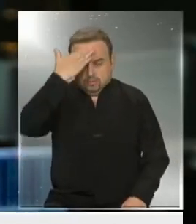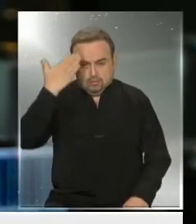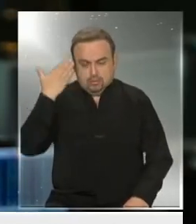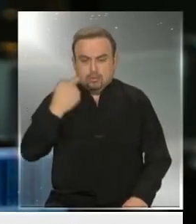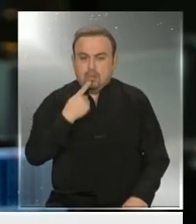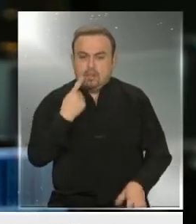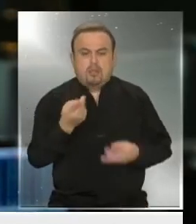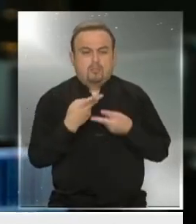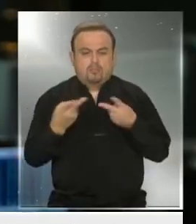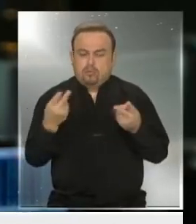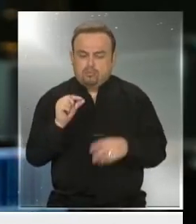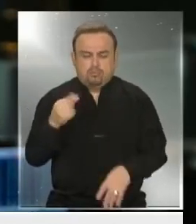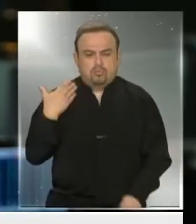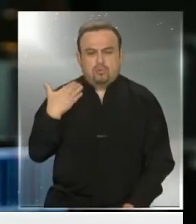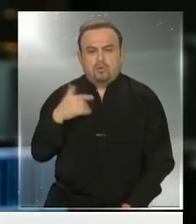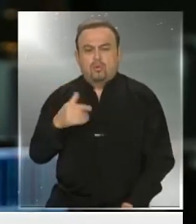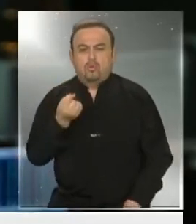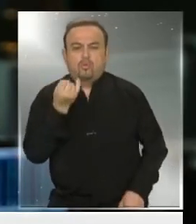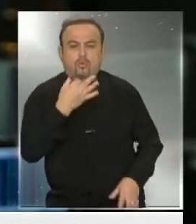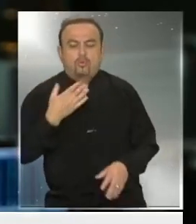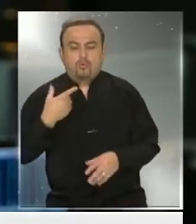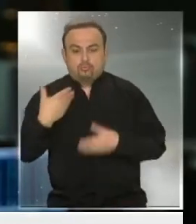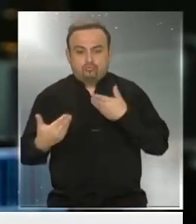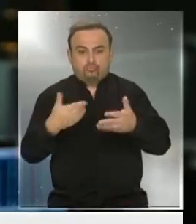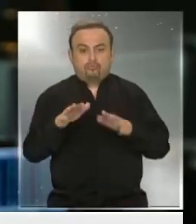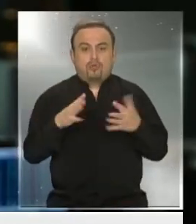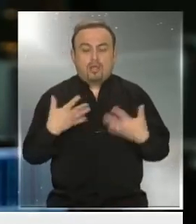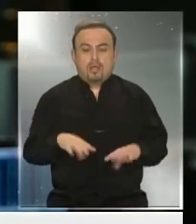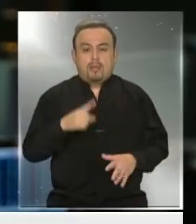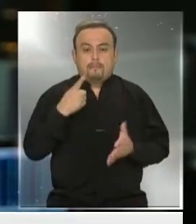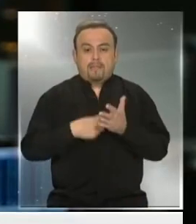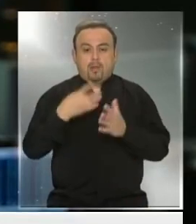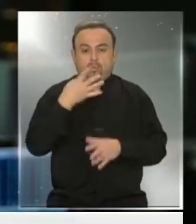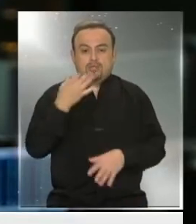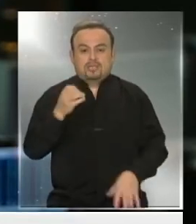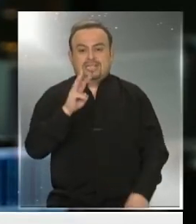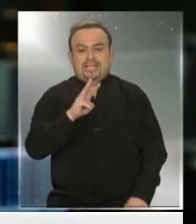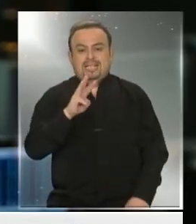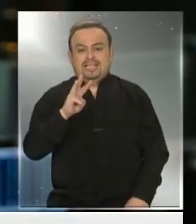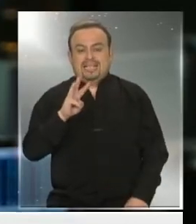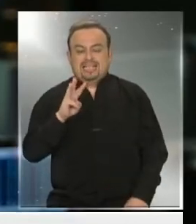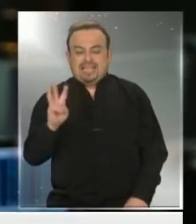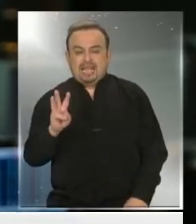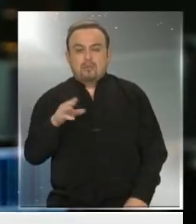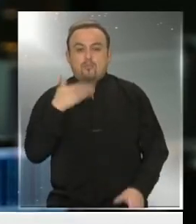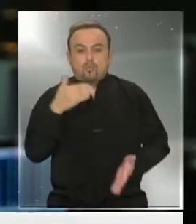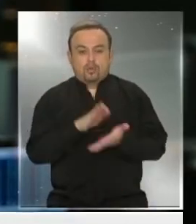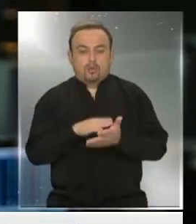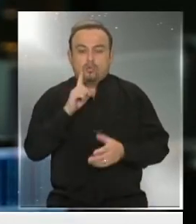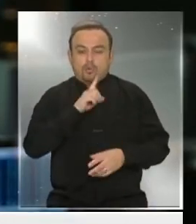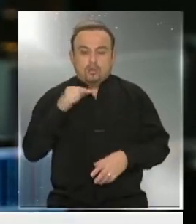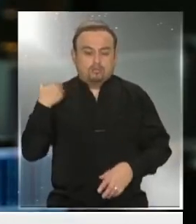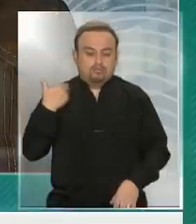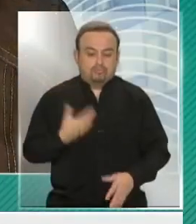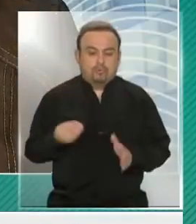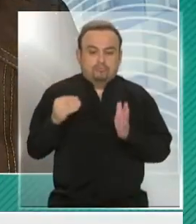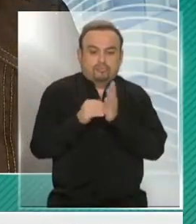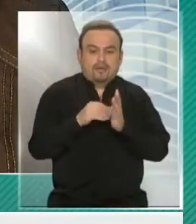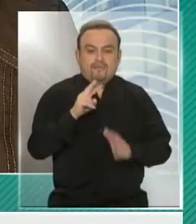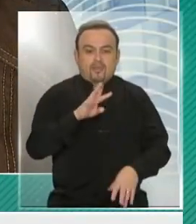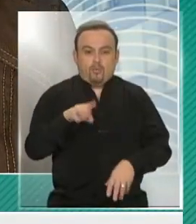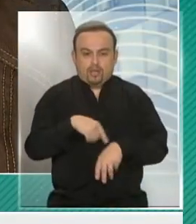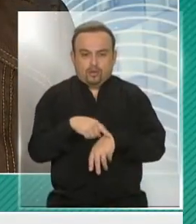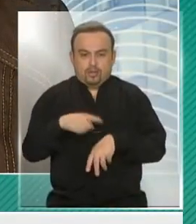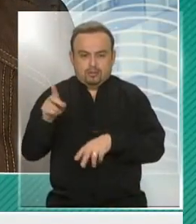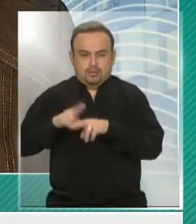se han publicado hace muy poco las cifras de contagios y ya lleva 1400 33 muertes por coronavirus en las últimas 24 horas vamos a